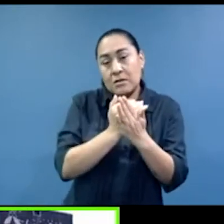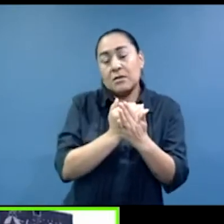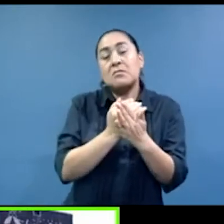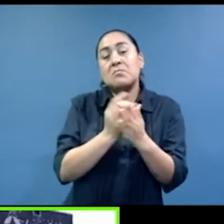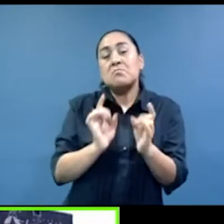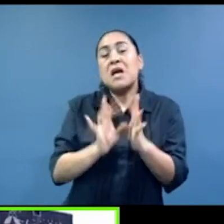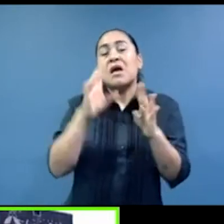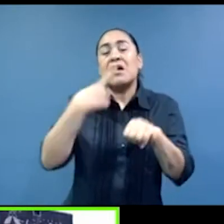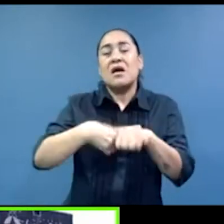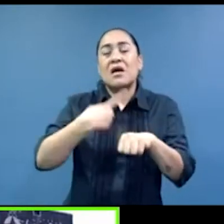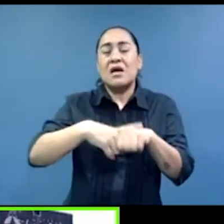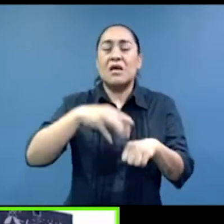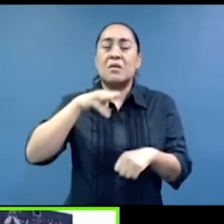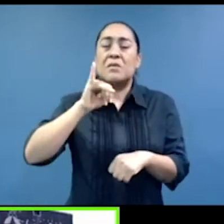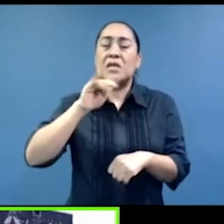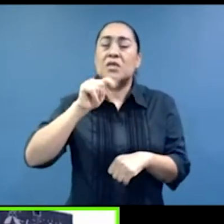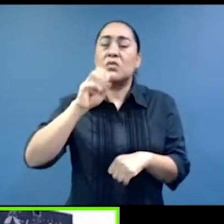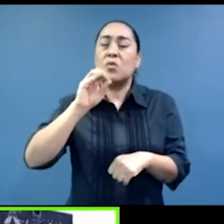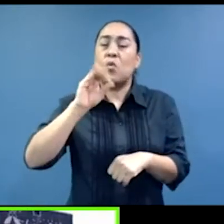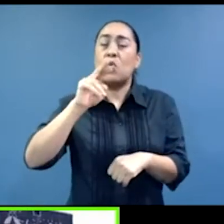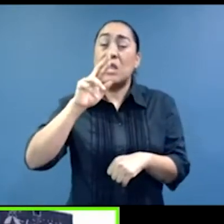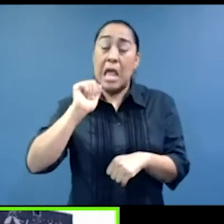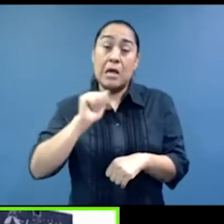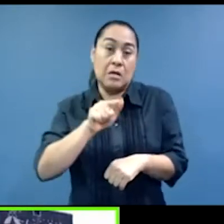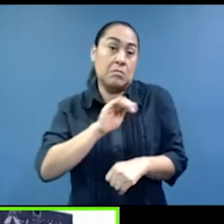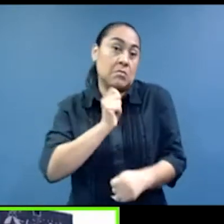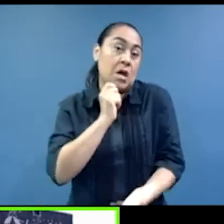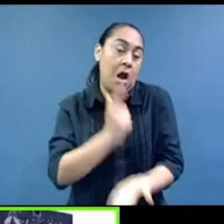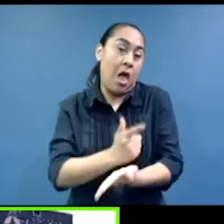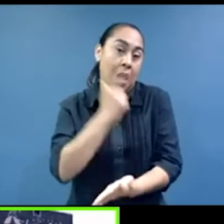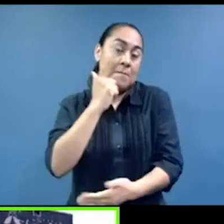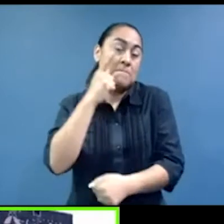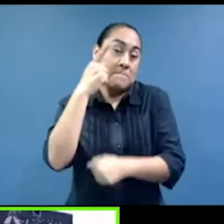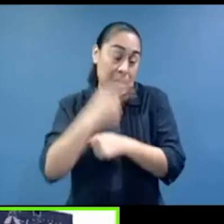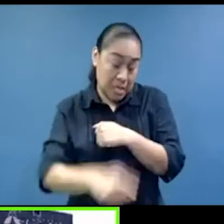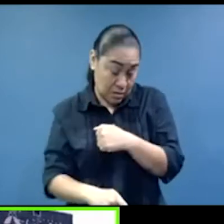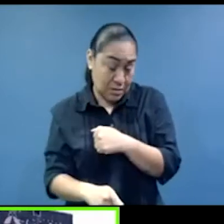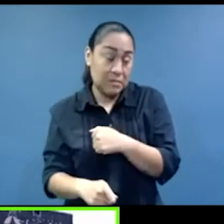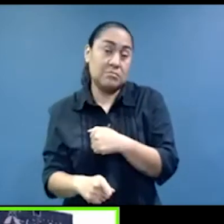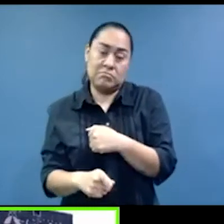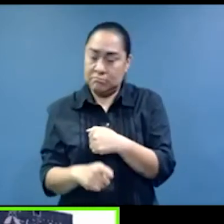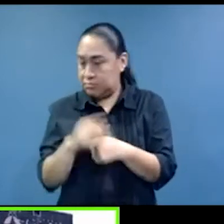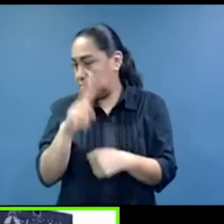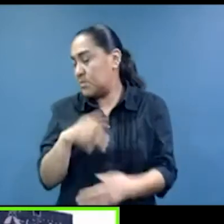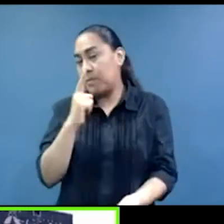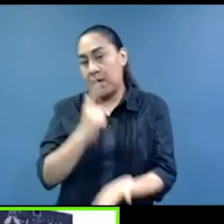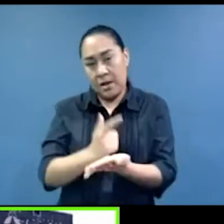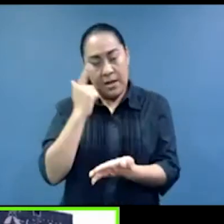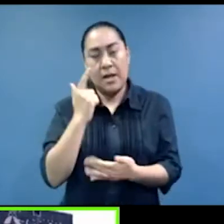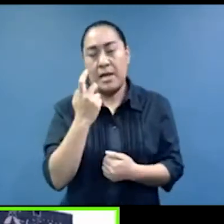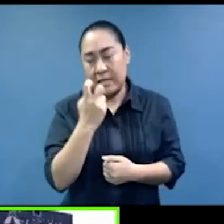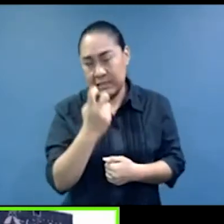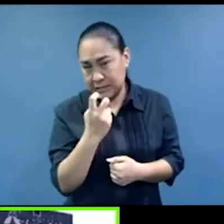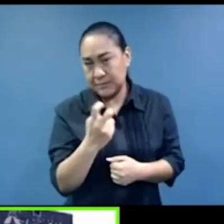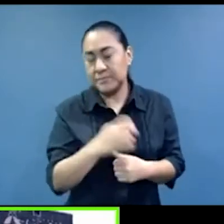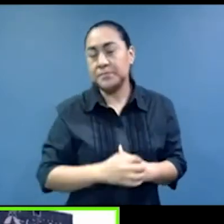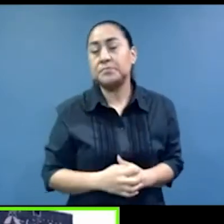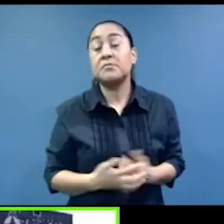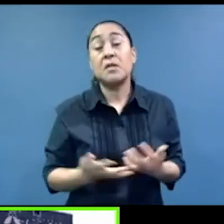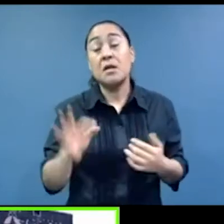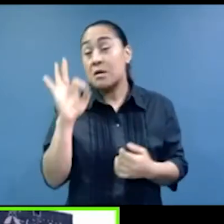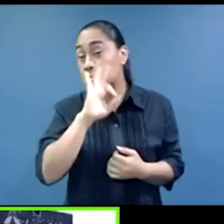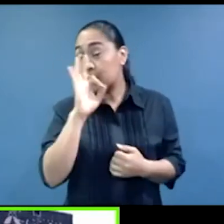mitocondriales que son mortales y devastadoras. Devastadas por todo, ¿no? No, las personas